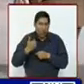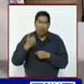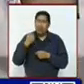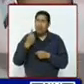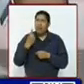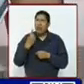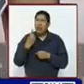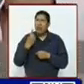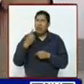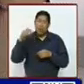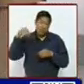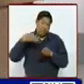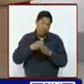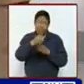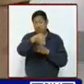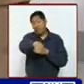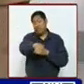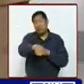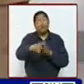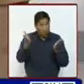hubo un accidente con muchos,